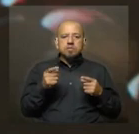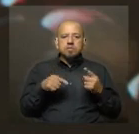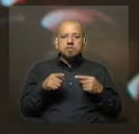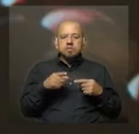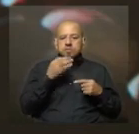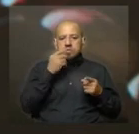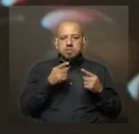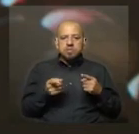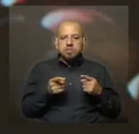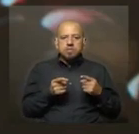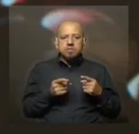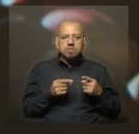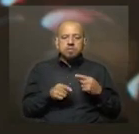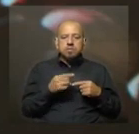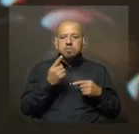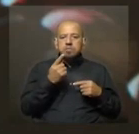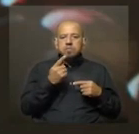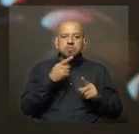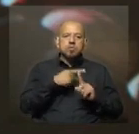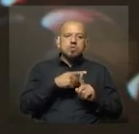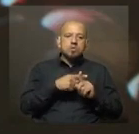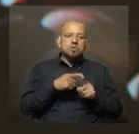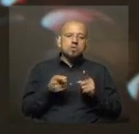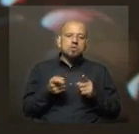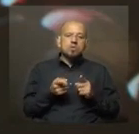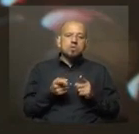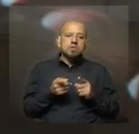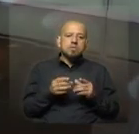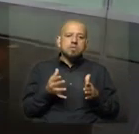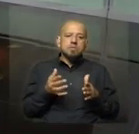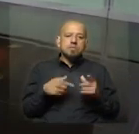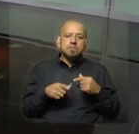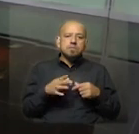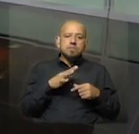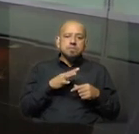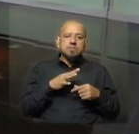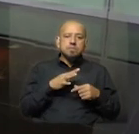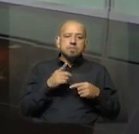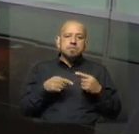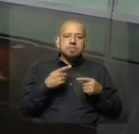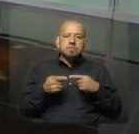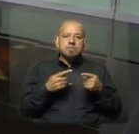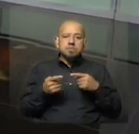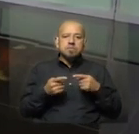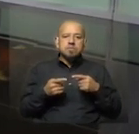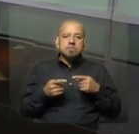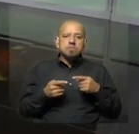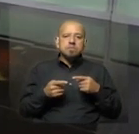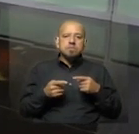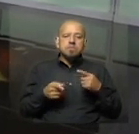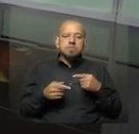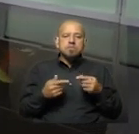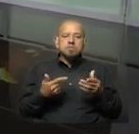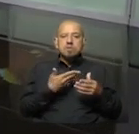buena, tan positiva, digamos, tan virtuosa, que se ha mantenido. Y claro, de hecho, el gobierno